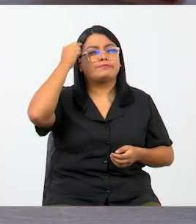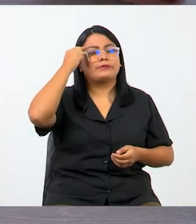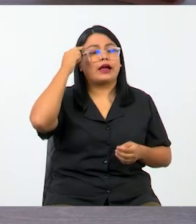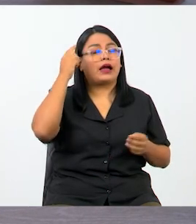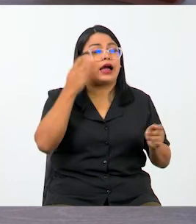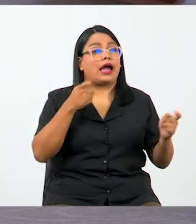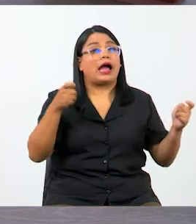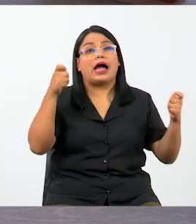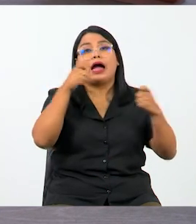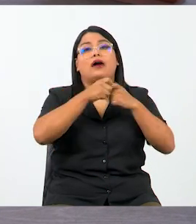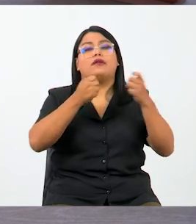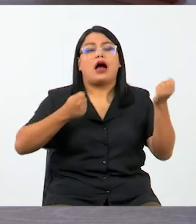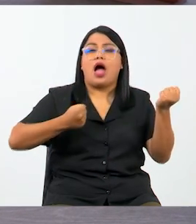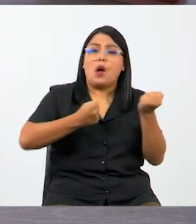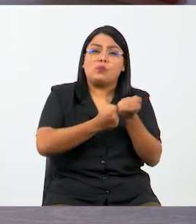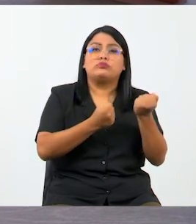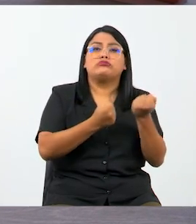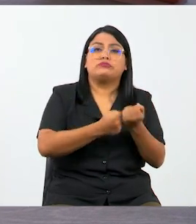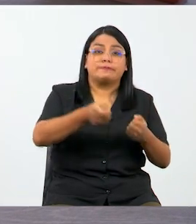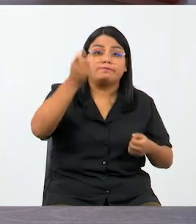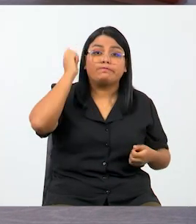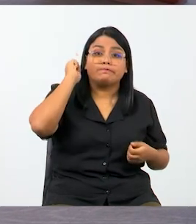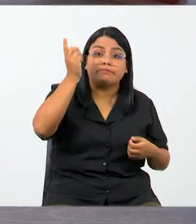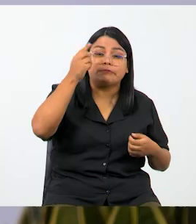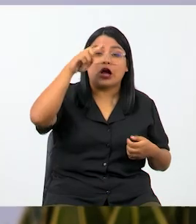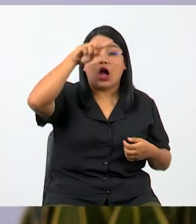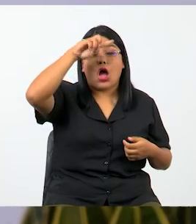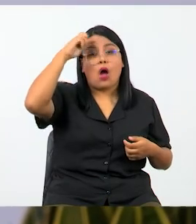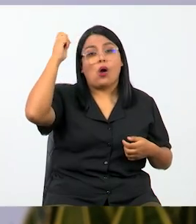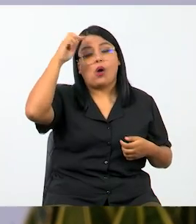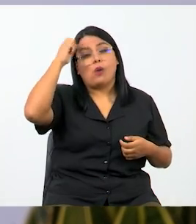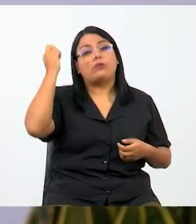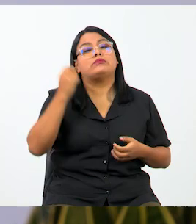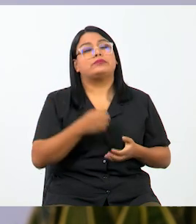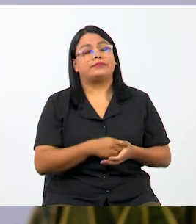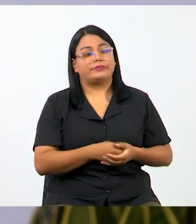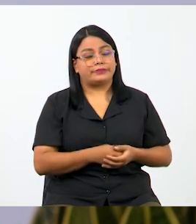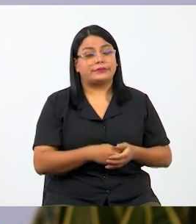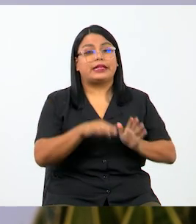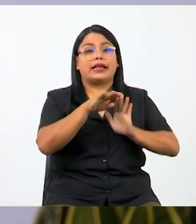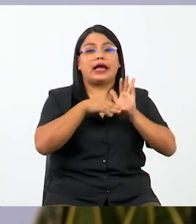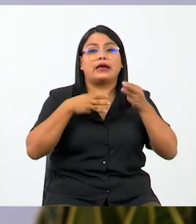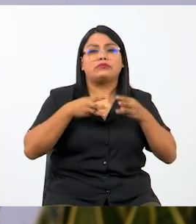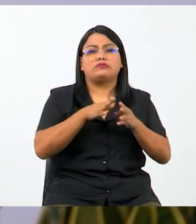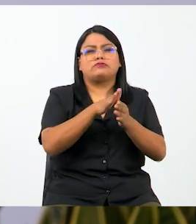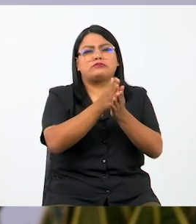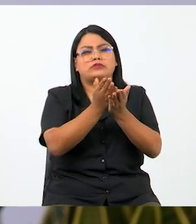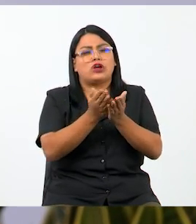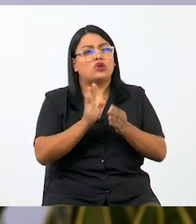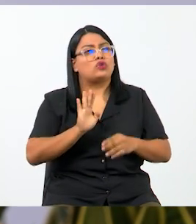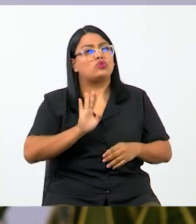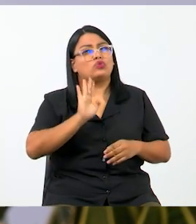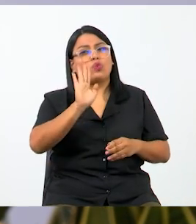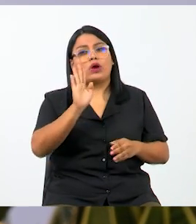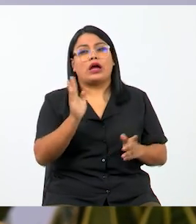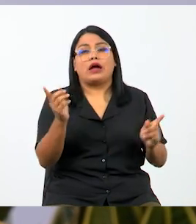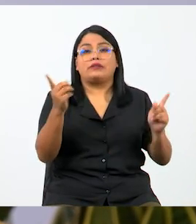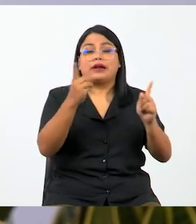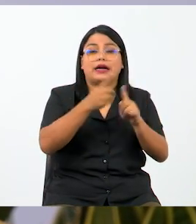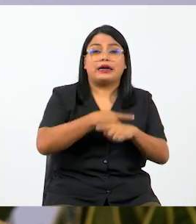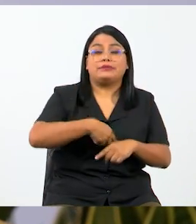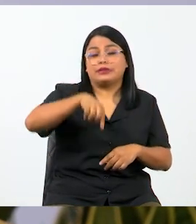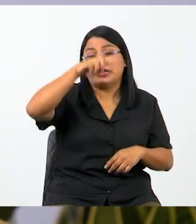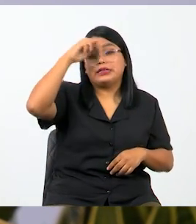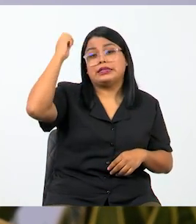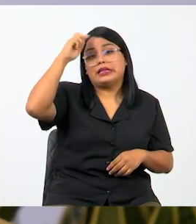labor docente. El libro de texto, la guía metodológica, jamás va a suplantar la labor que realiza cada uno de